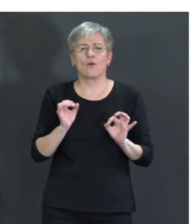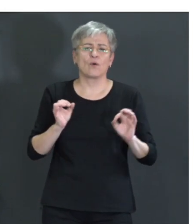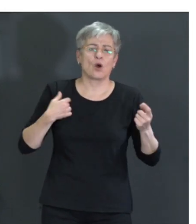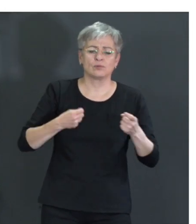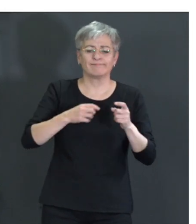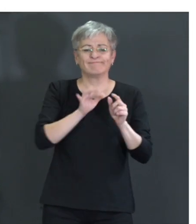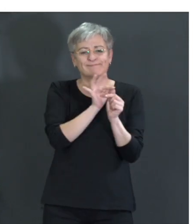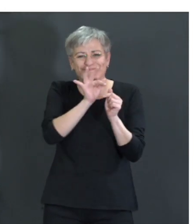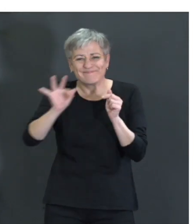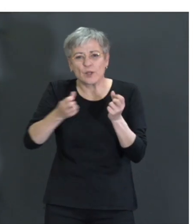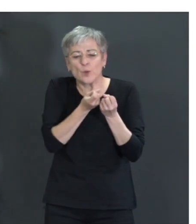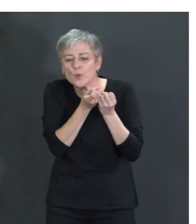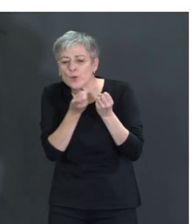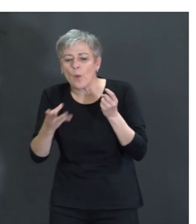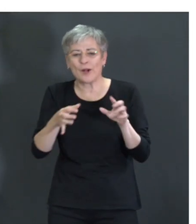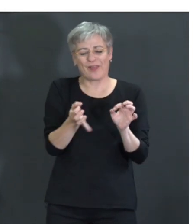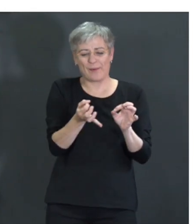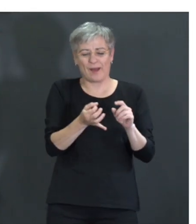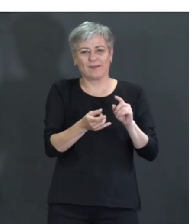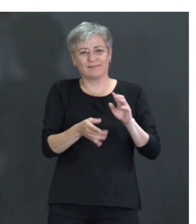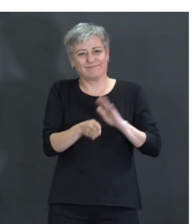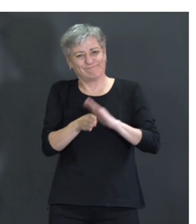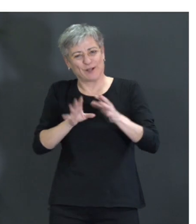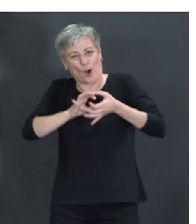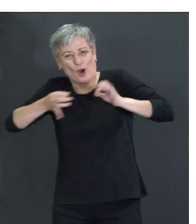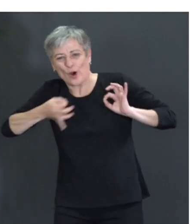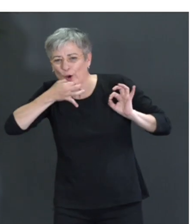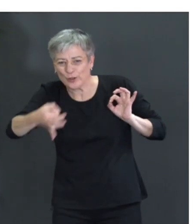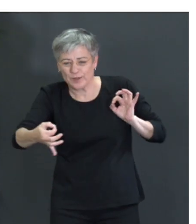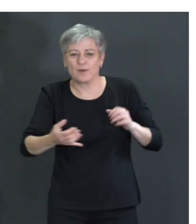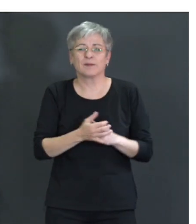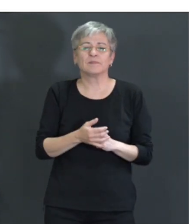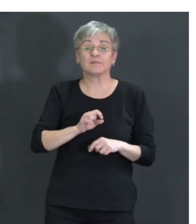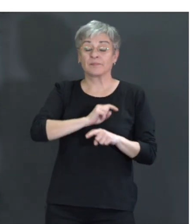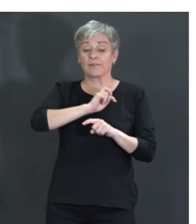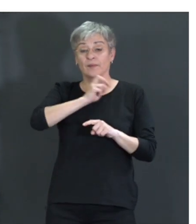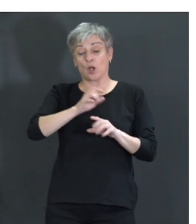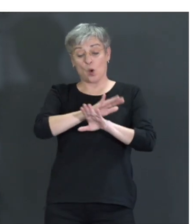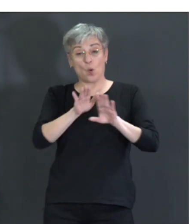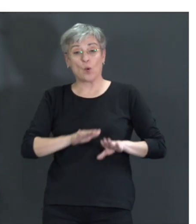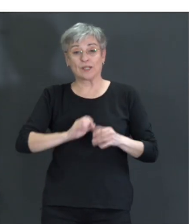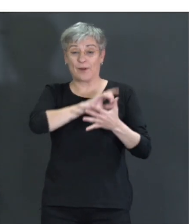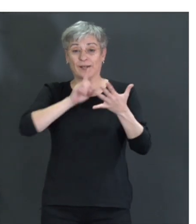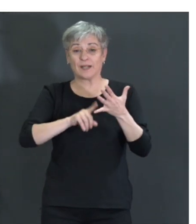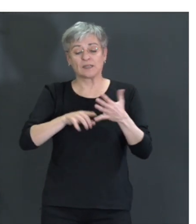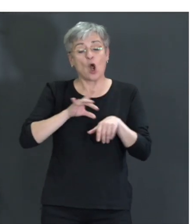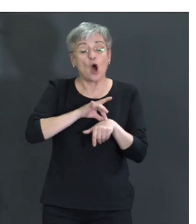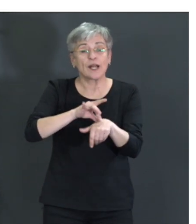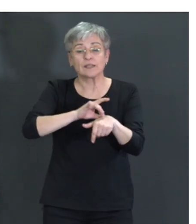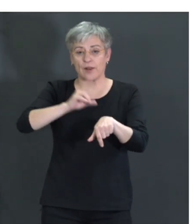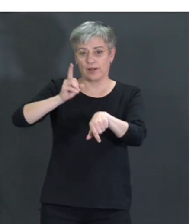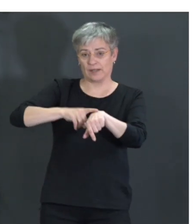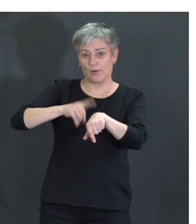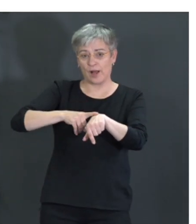series numéricas que deben continuar, ¿no? Y ya el último área, que será la quinta, sería la orientación temporal y a